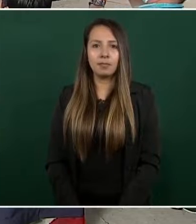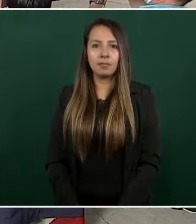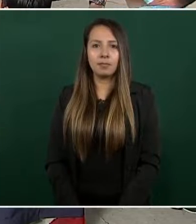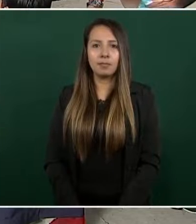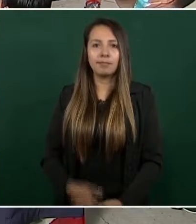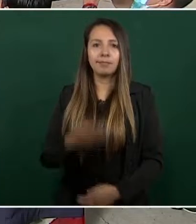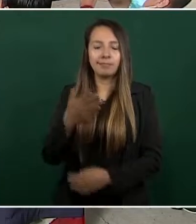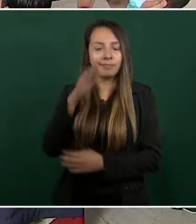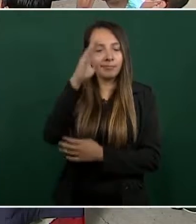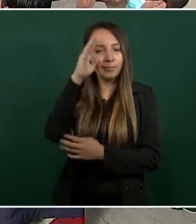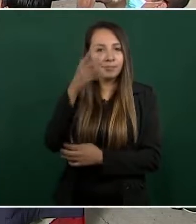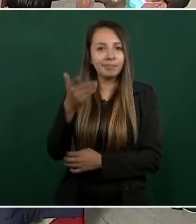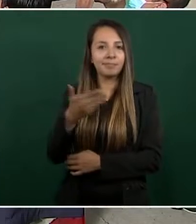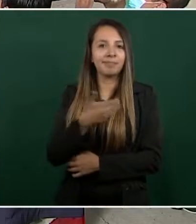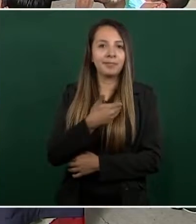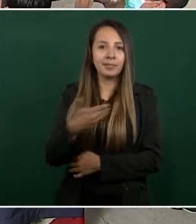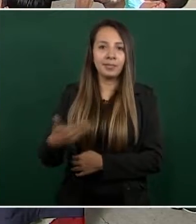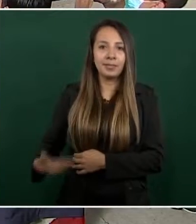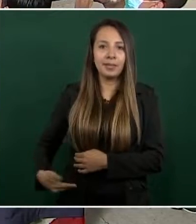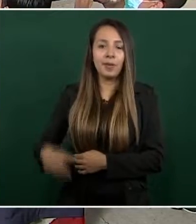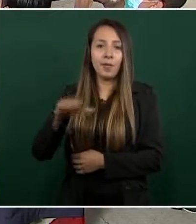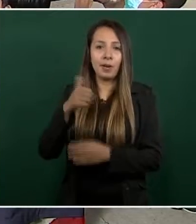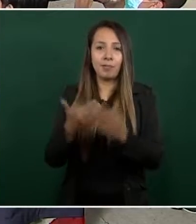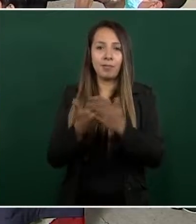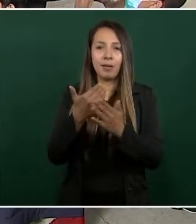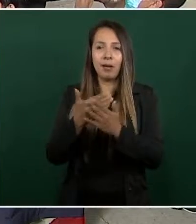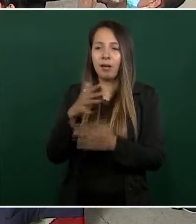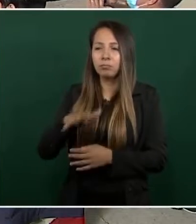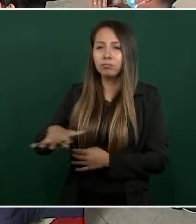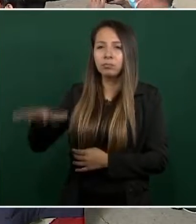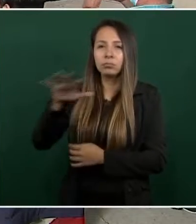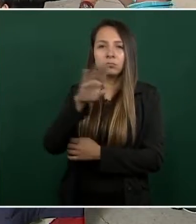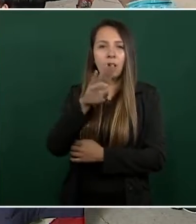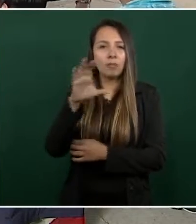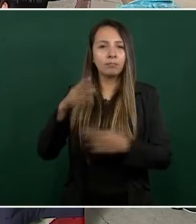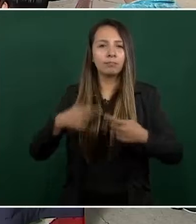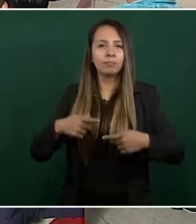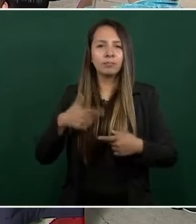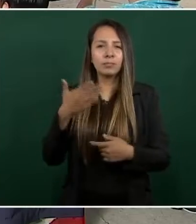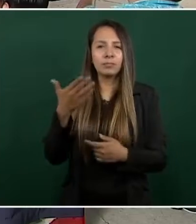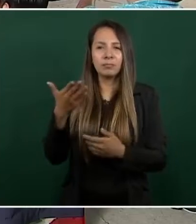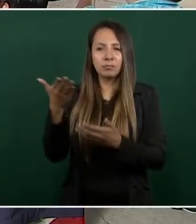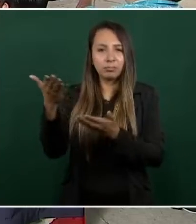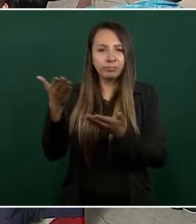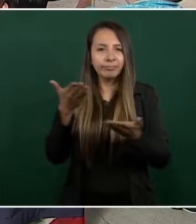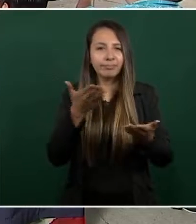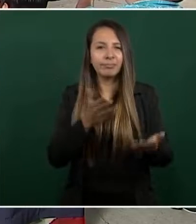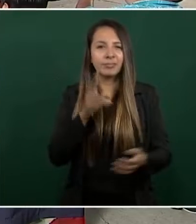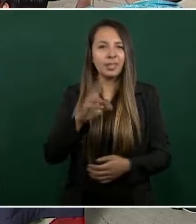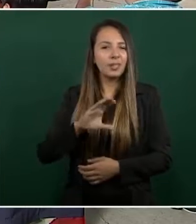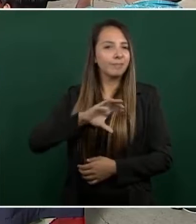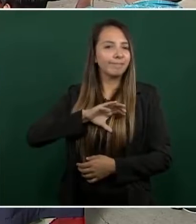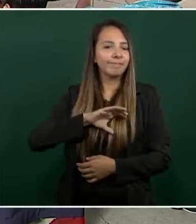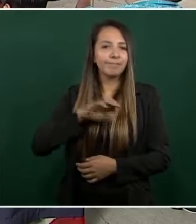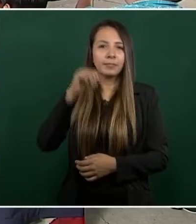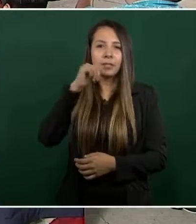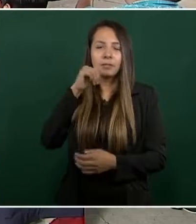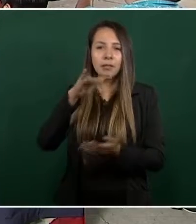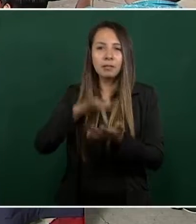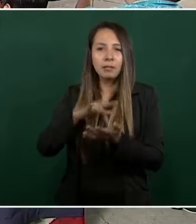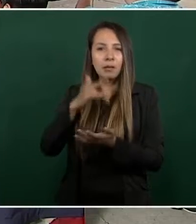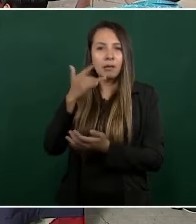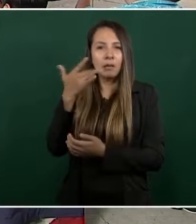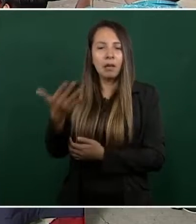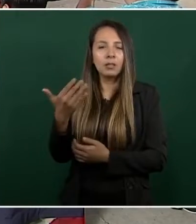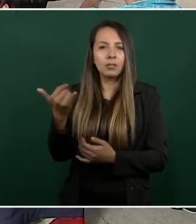Señor presidente, esta mañana las y los bajacalifornianos lo recibimos con todo el cariño de siempre. La gratitud y la